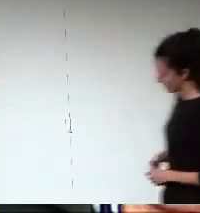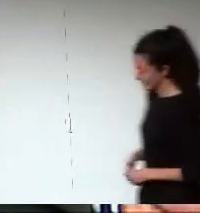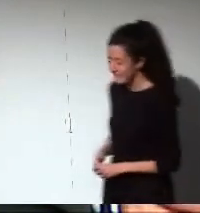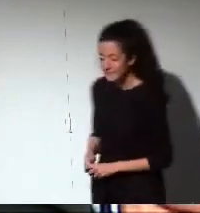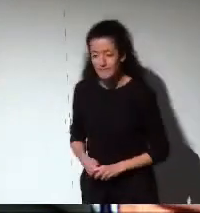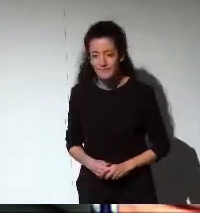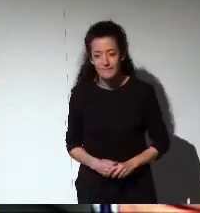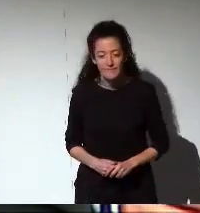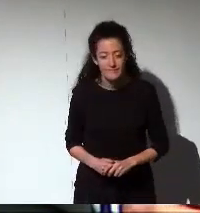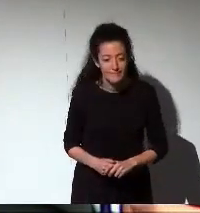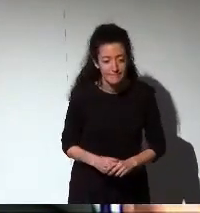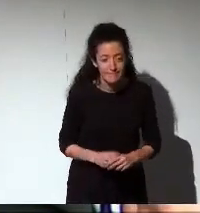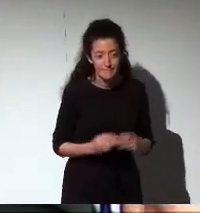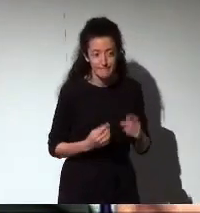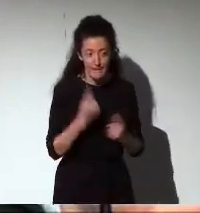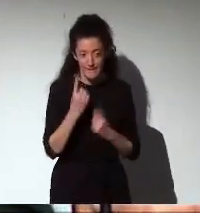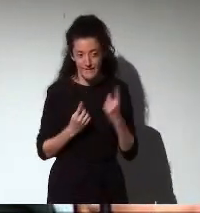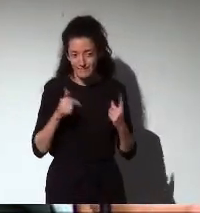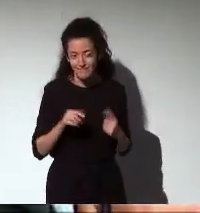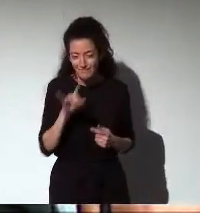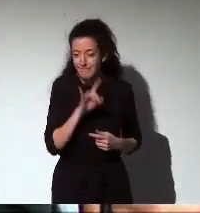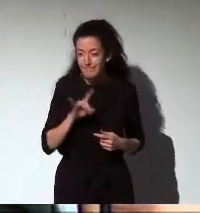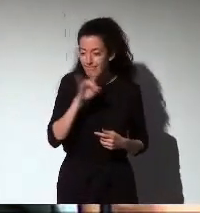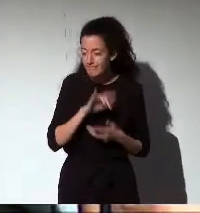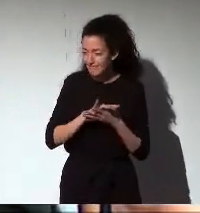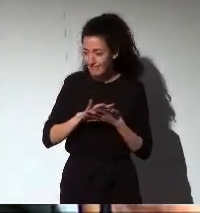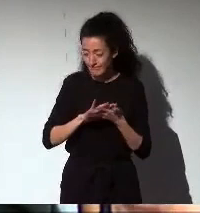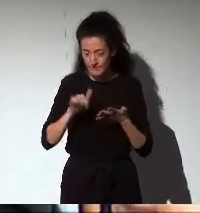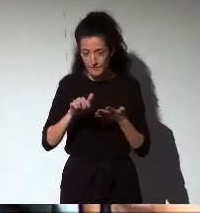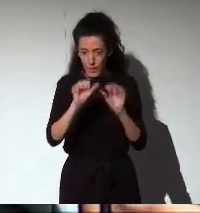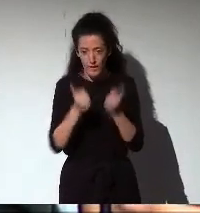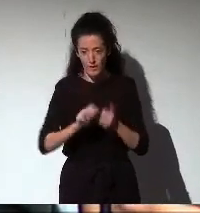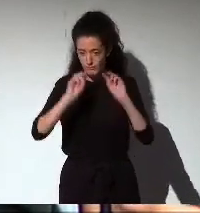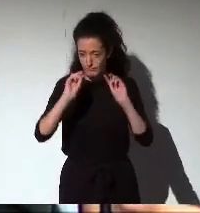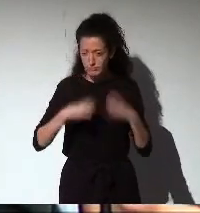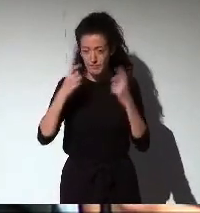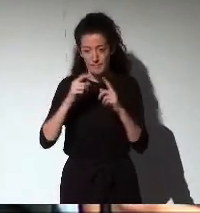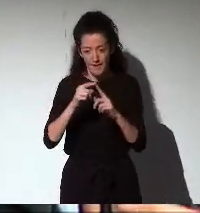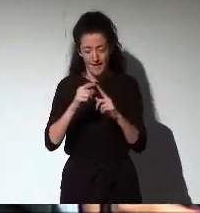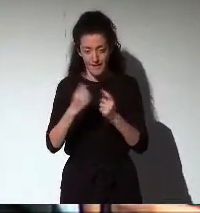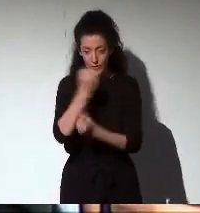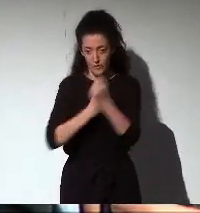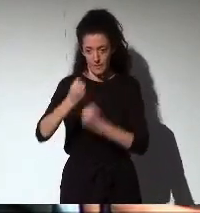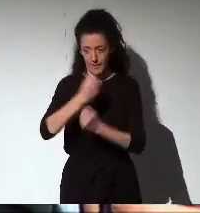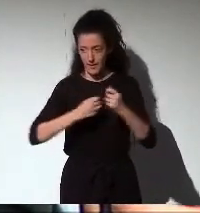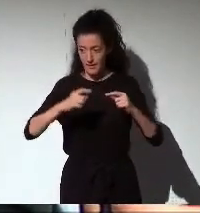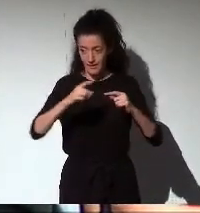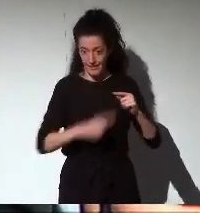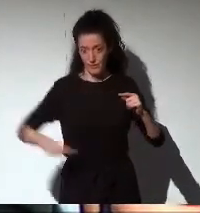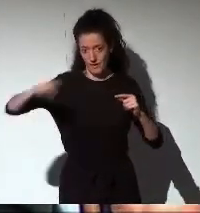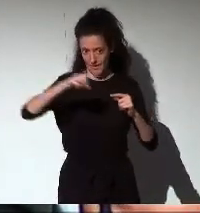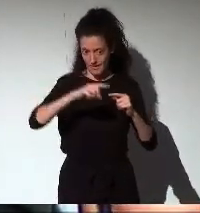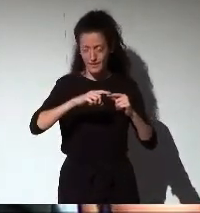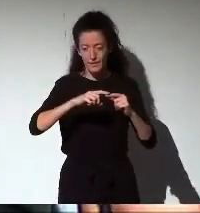que repensar nuestro modelo de ordenación territorial para aplicar incluso principios de economía circular a la ordenación del territorio, territorios